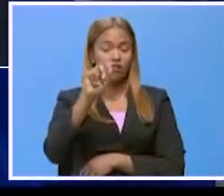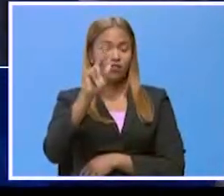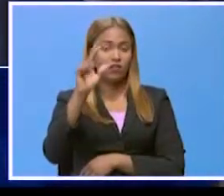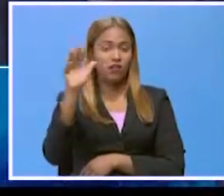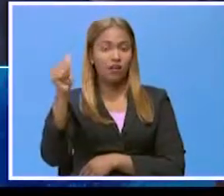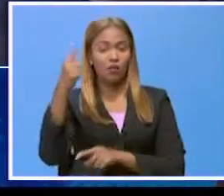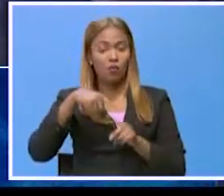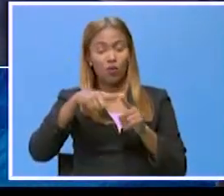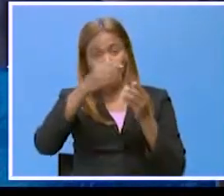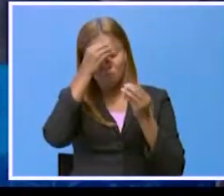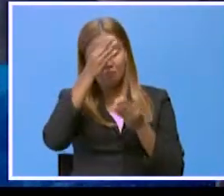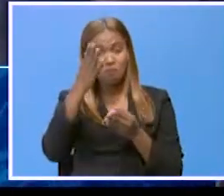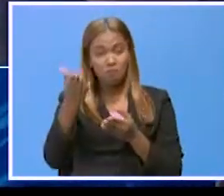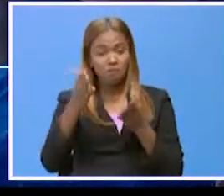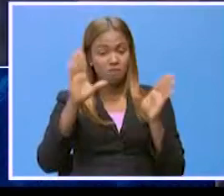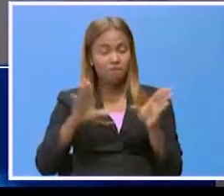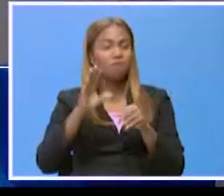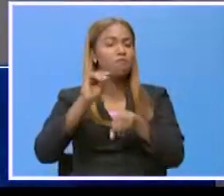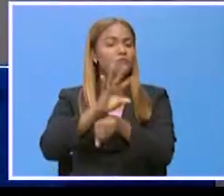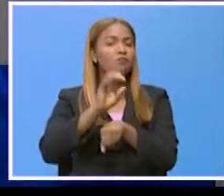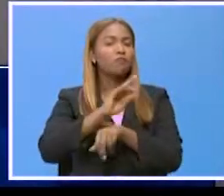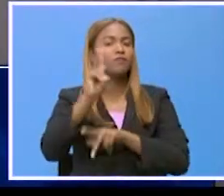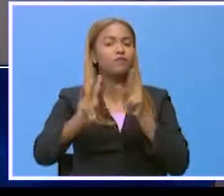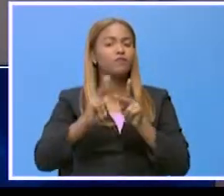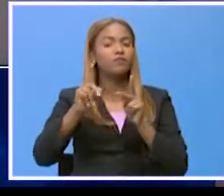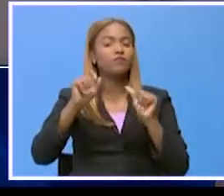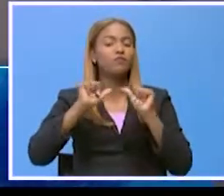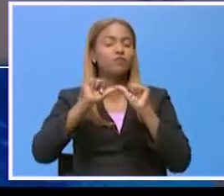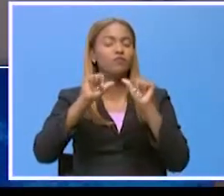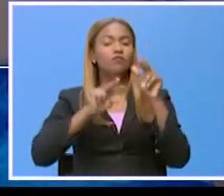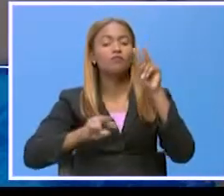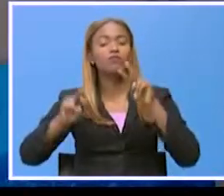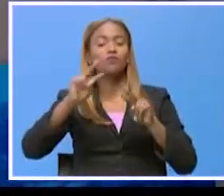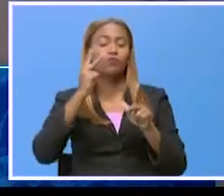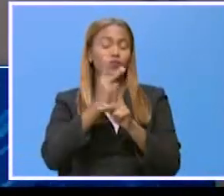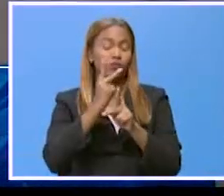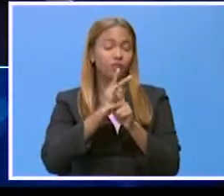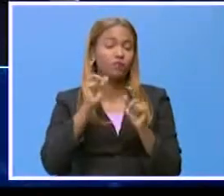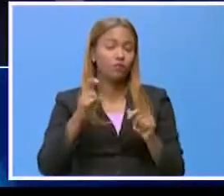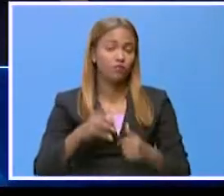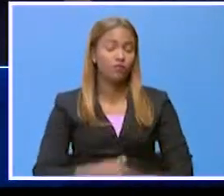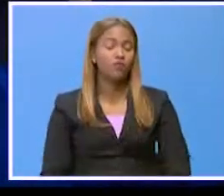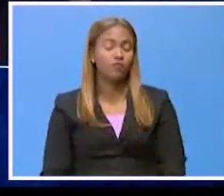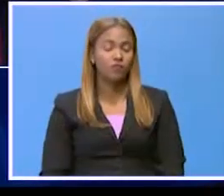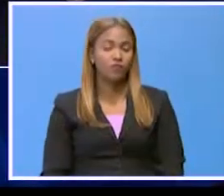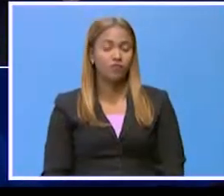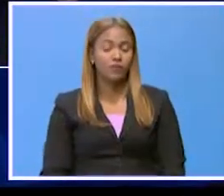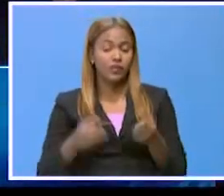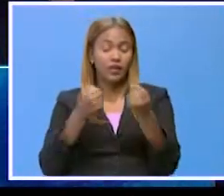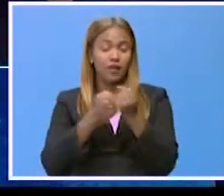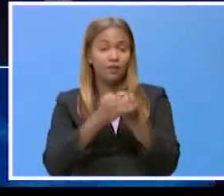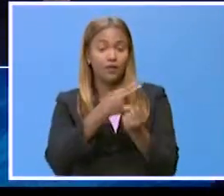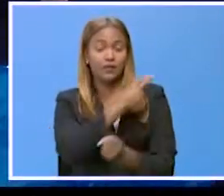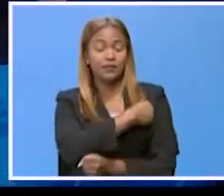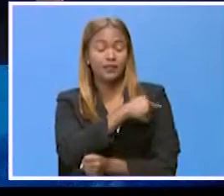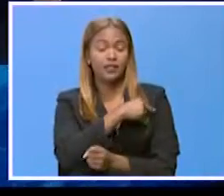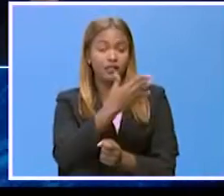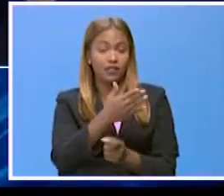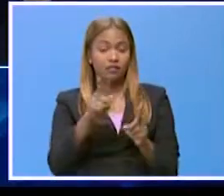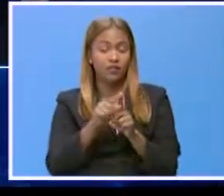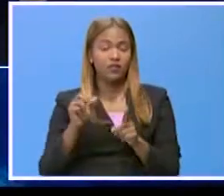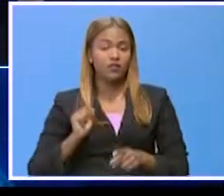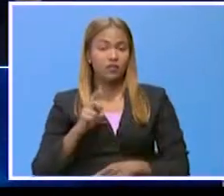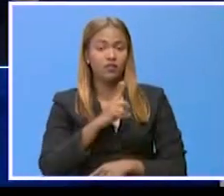los detalles de la iniciativa recomendó a la población no descuidar las medidas sanitarias de apoyo hospitalario anza y el senador